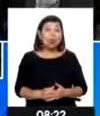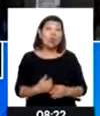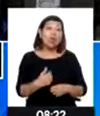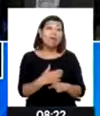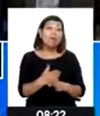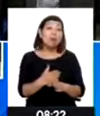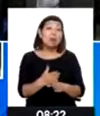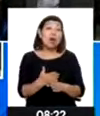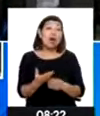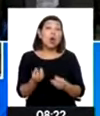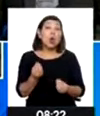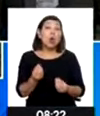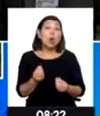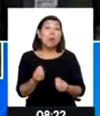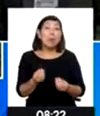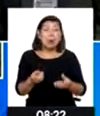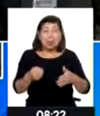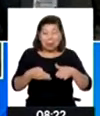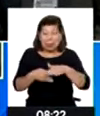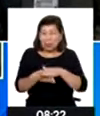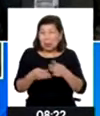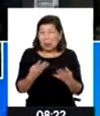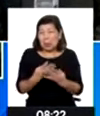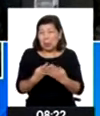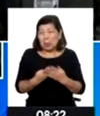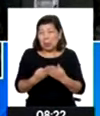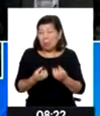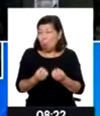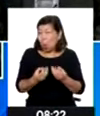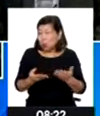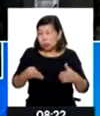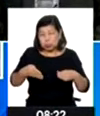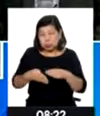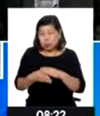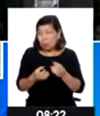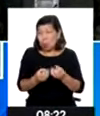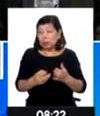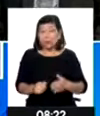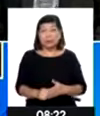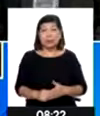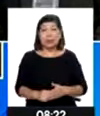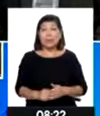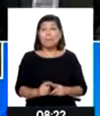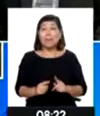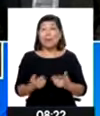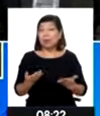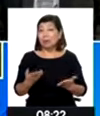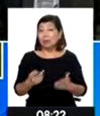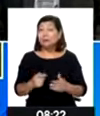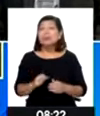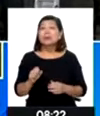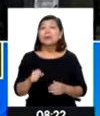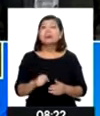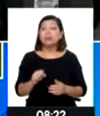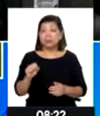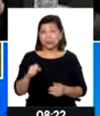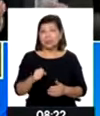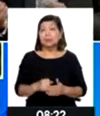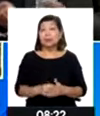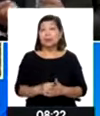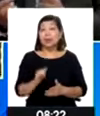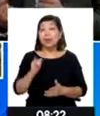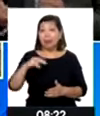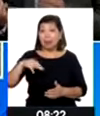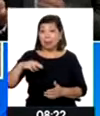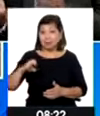manera de responder ante el hacinamiento que vivimos. Ahí el INPE no tiene, digamos, mayor opinión de respuesta técnica o sí, de decir. Sí. El